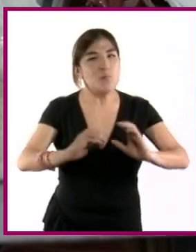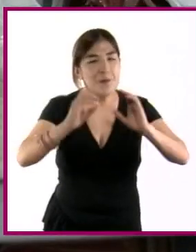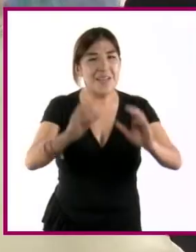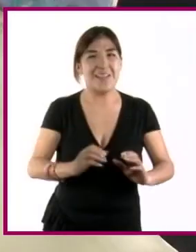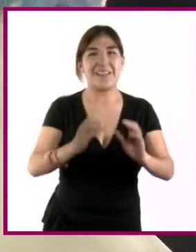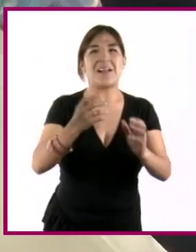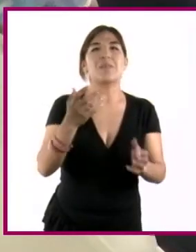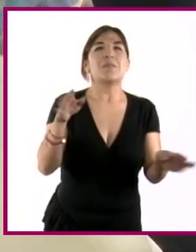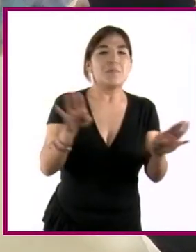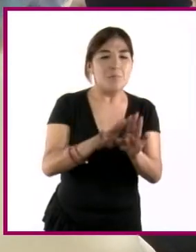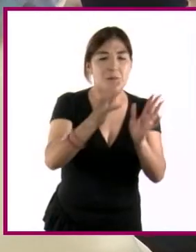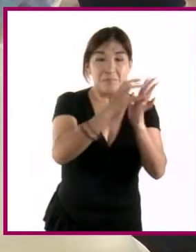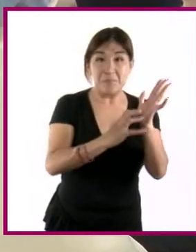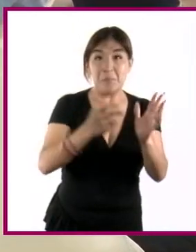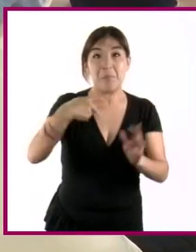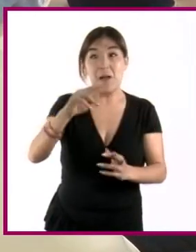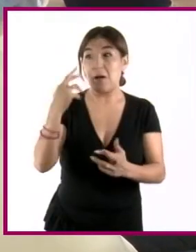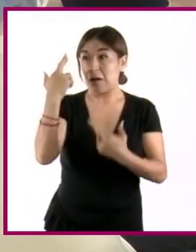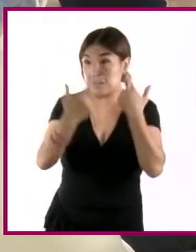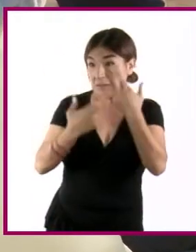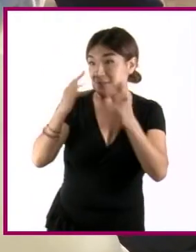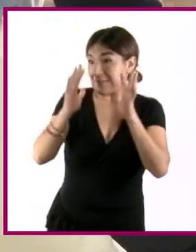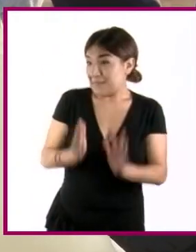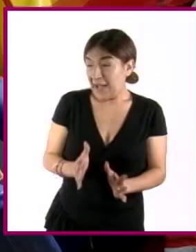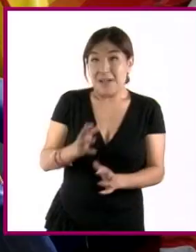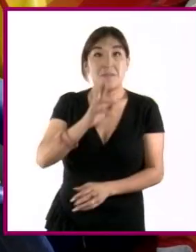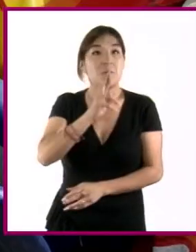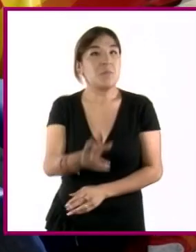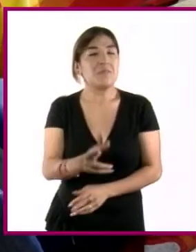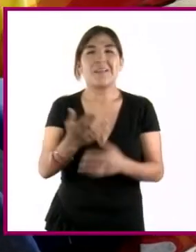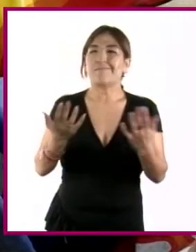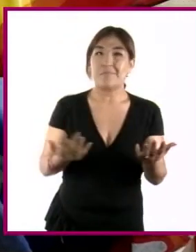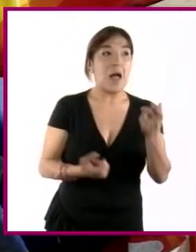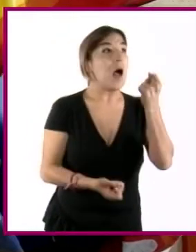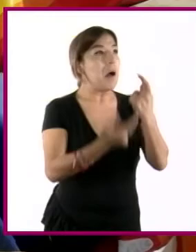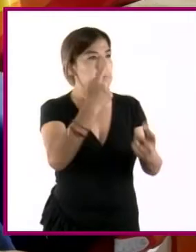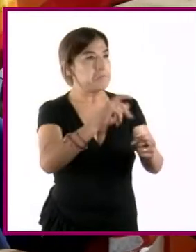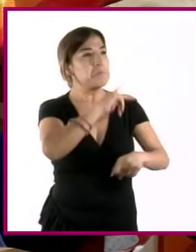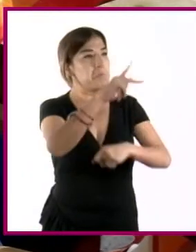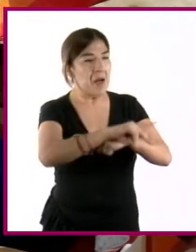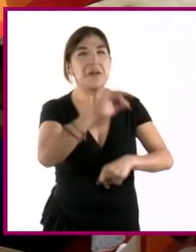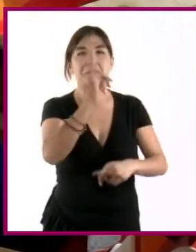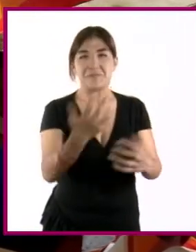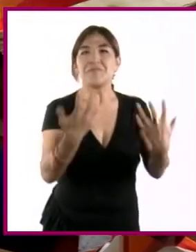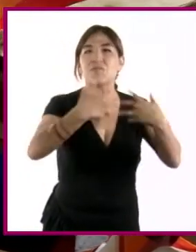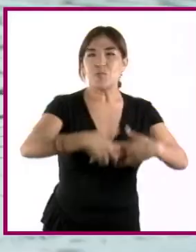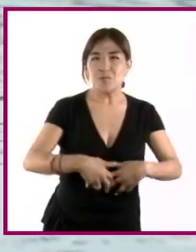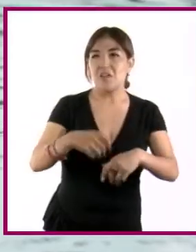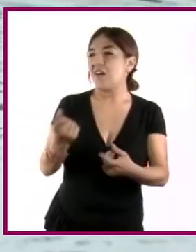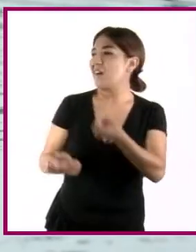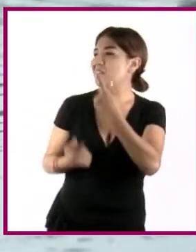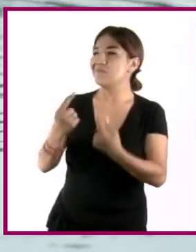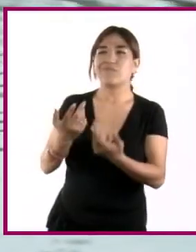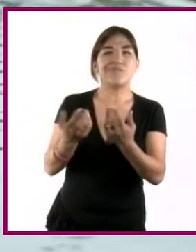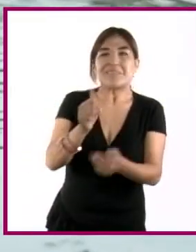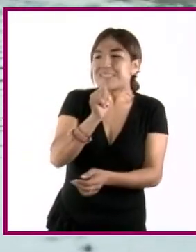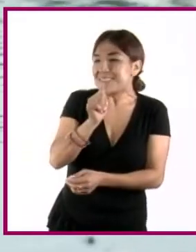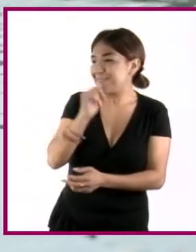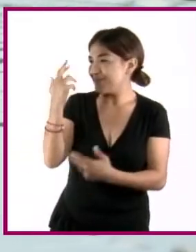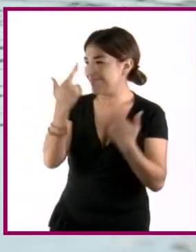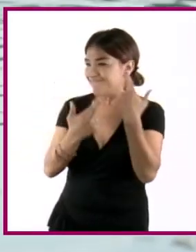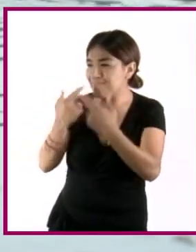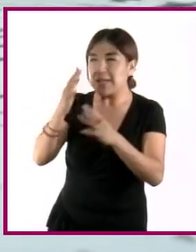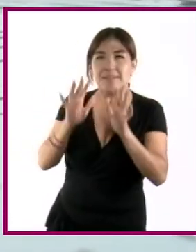resultado. En algunos lugares han funcionado, en otros no, y en algunos no se ha evaluado. ¿Cuándo ha